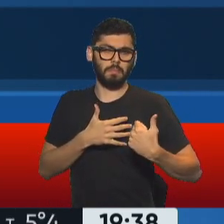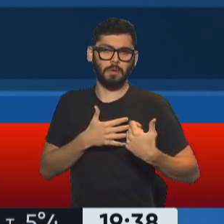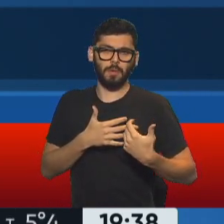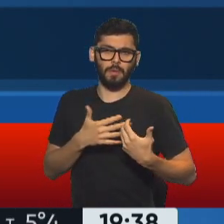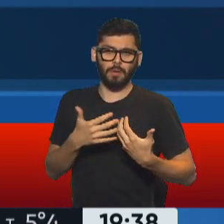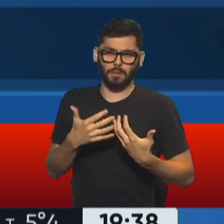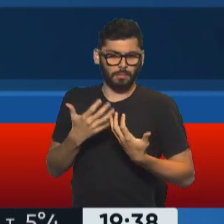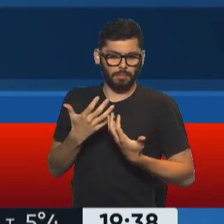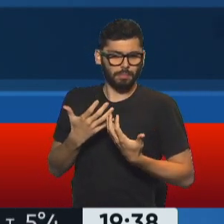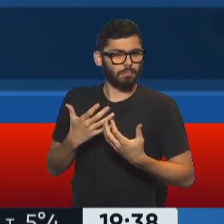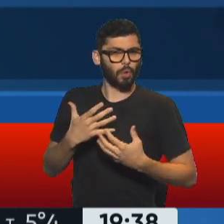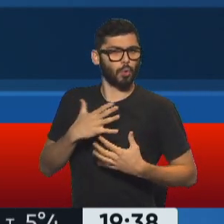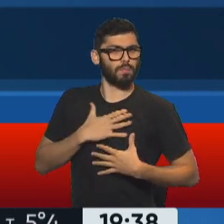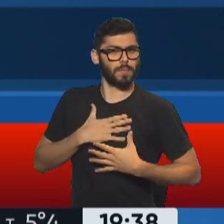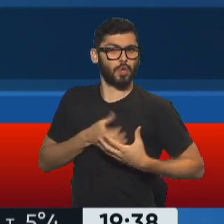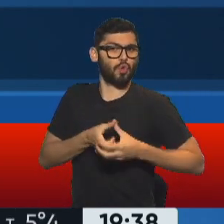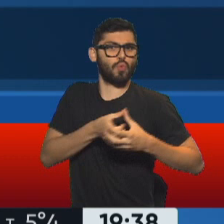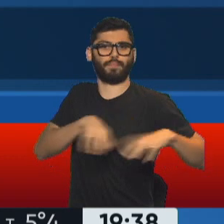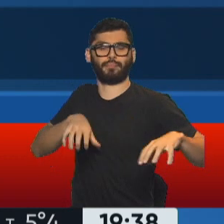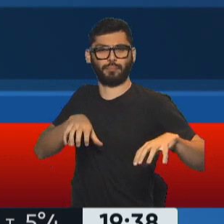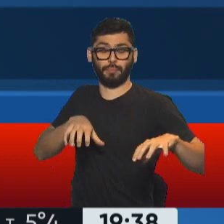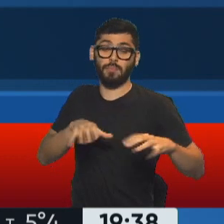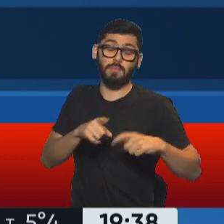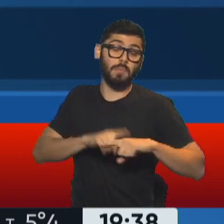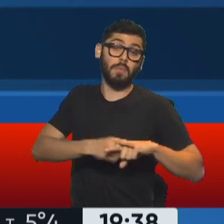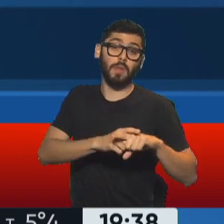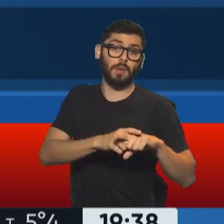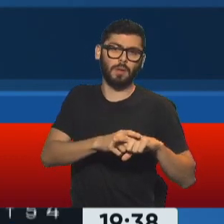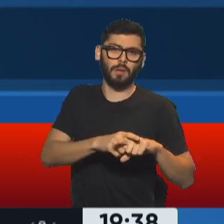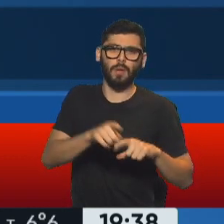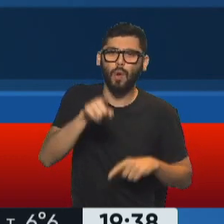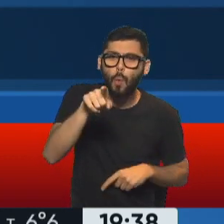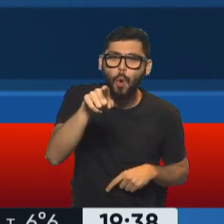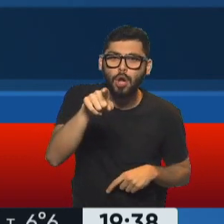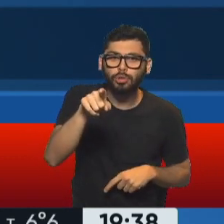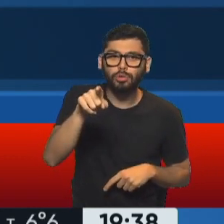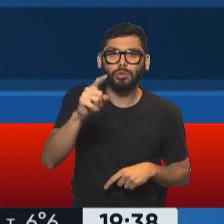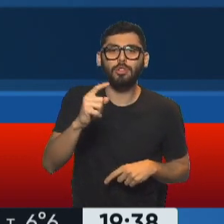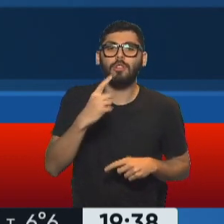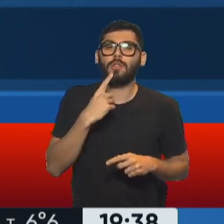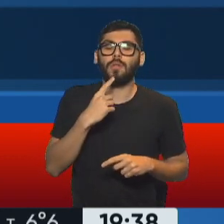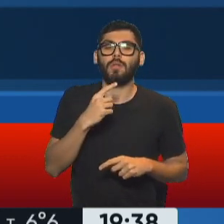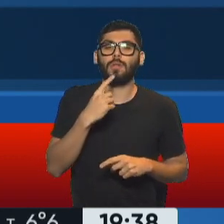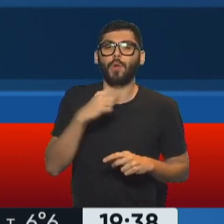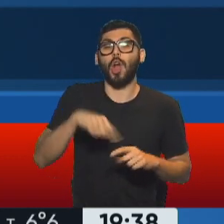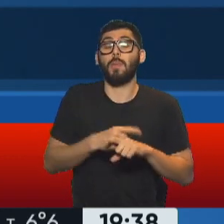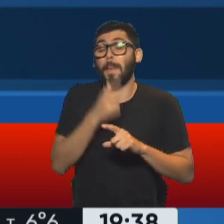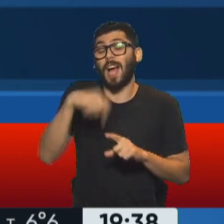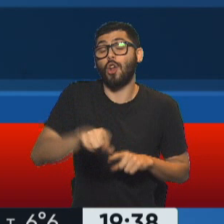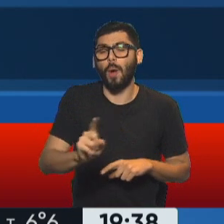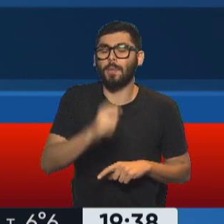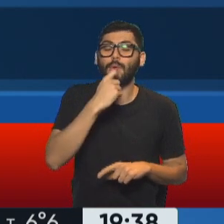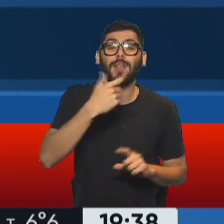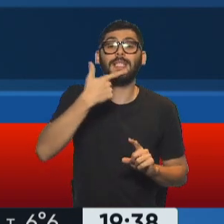en una paso desgraciadamente la discusión bosque me parece que no debería ocurrir ahora con jorge sin ti lee es